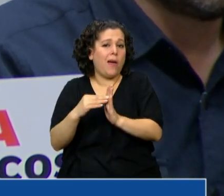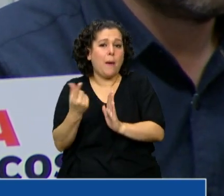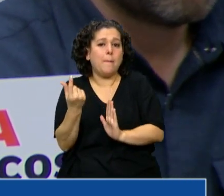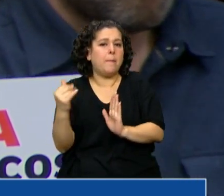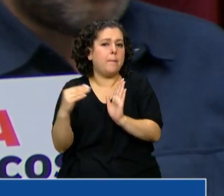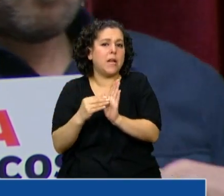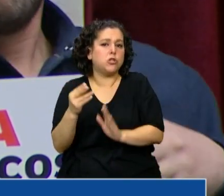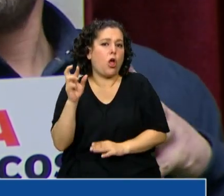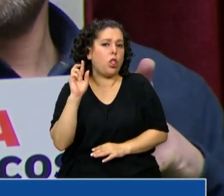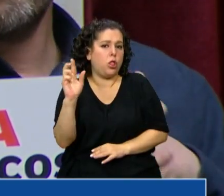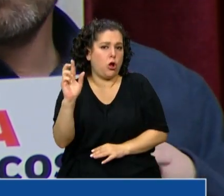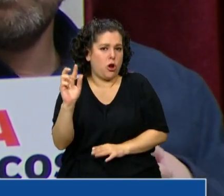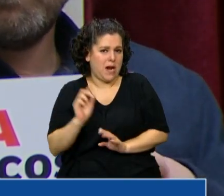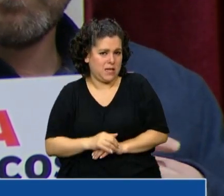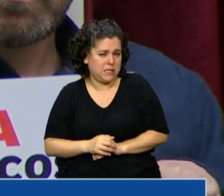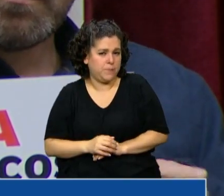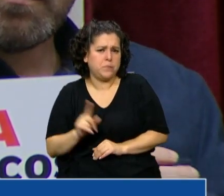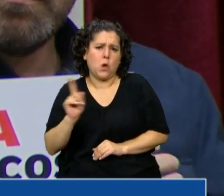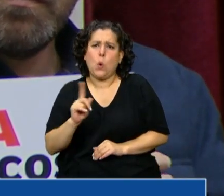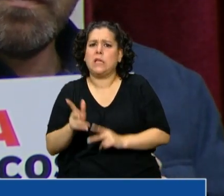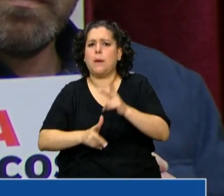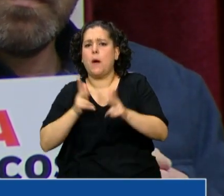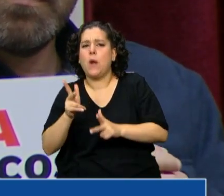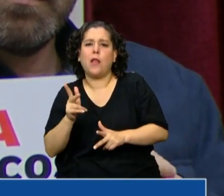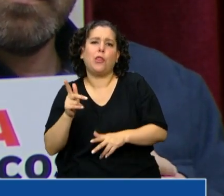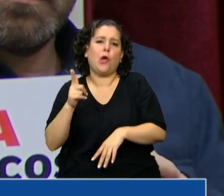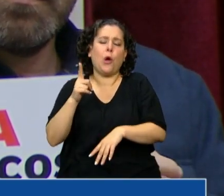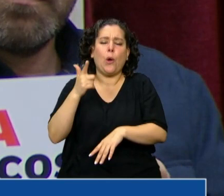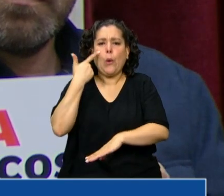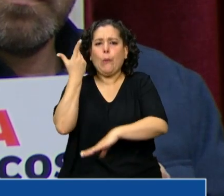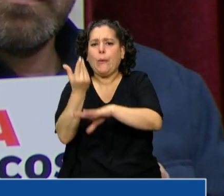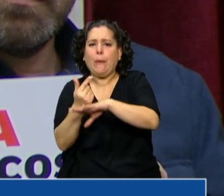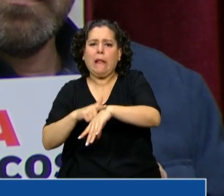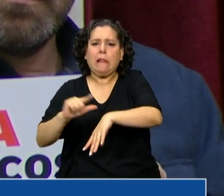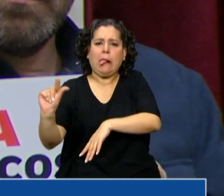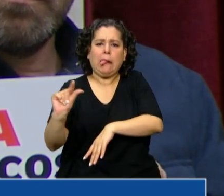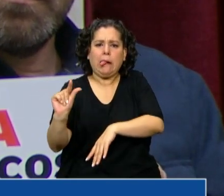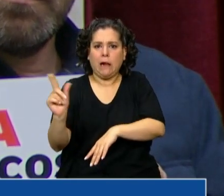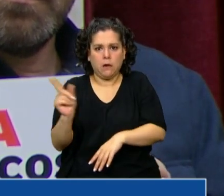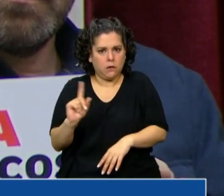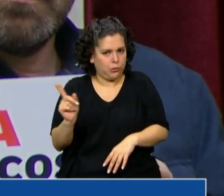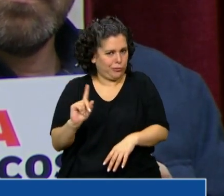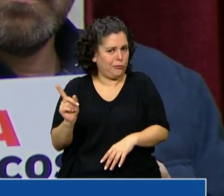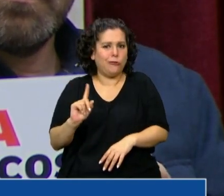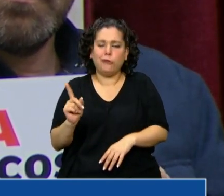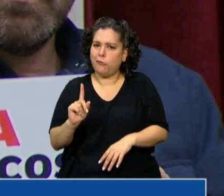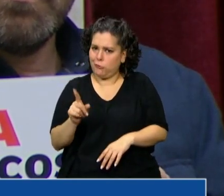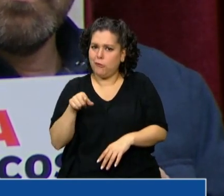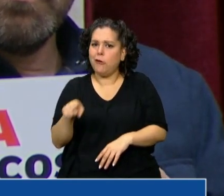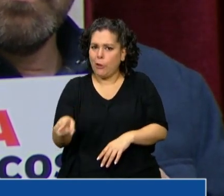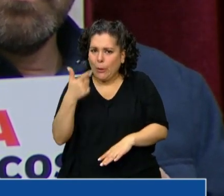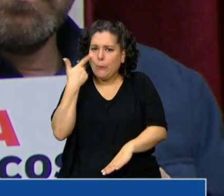de un alquiler ocasional, un alquiler por poco tiempo, sino